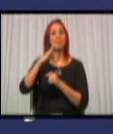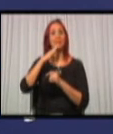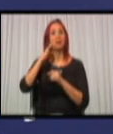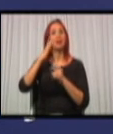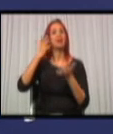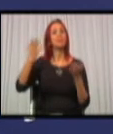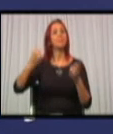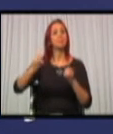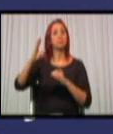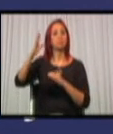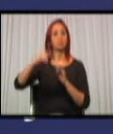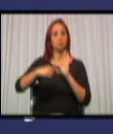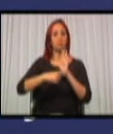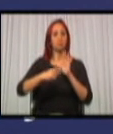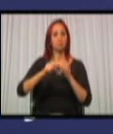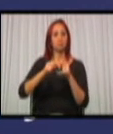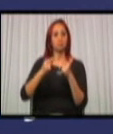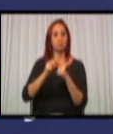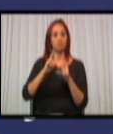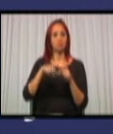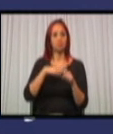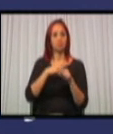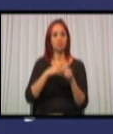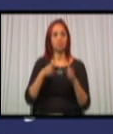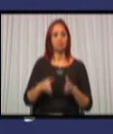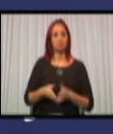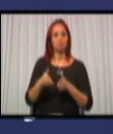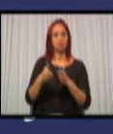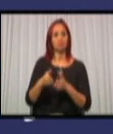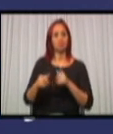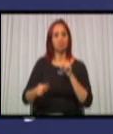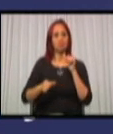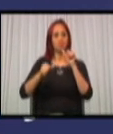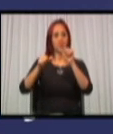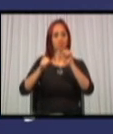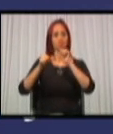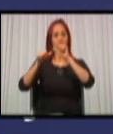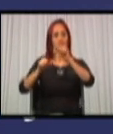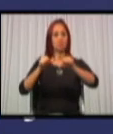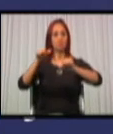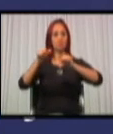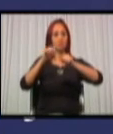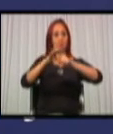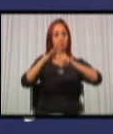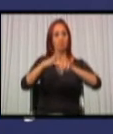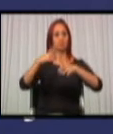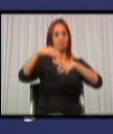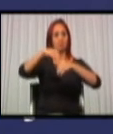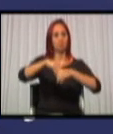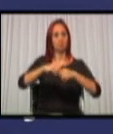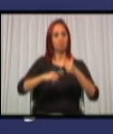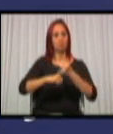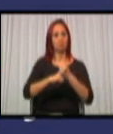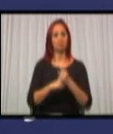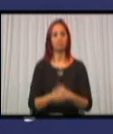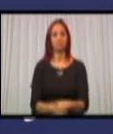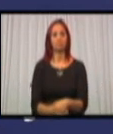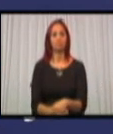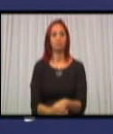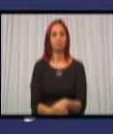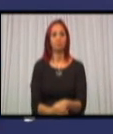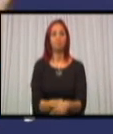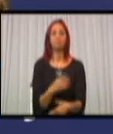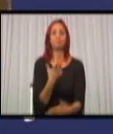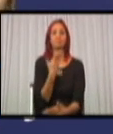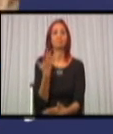servidor, que es miembro de UPA Nacional, que ha andado en las calles dando la lucha con los agricultores para meterse a arreglar esos caminos? ¿Quién